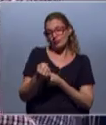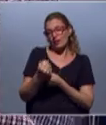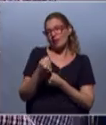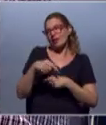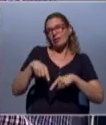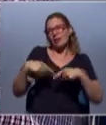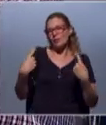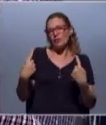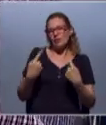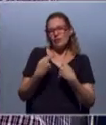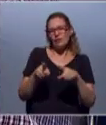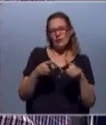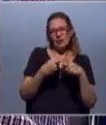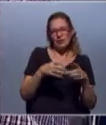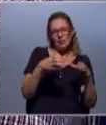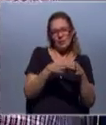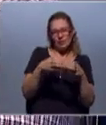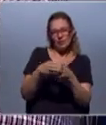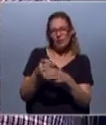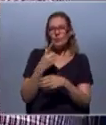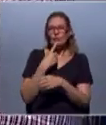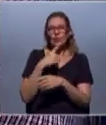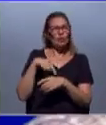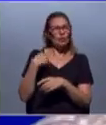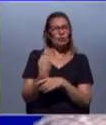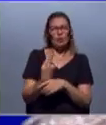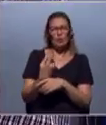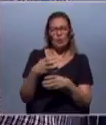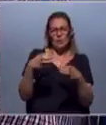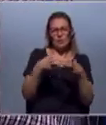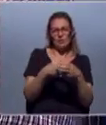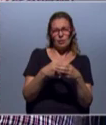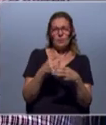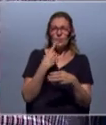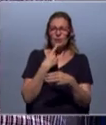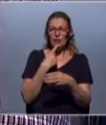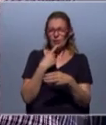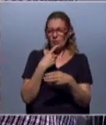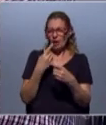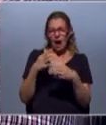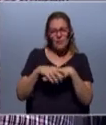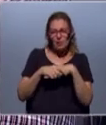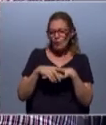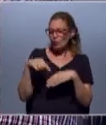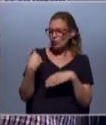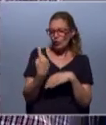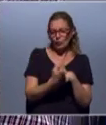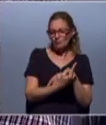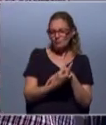diferentes partidos políticos en todos los partidos en todos los partidos sin excepción tengo amigos en todos los paraguayos este